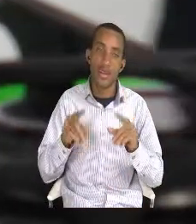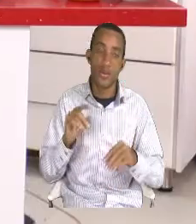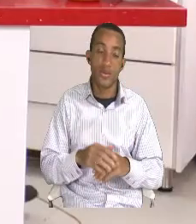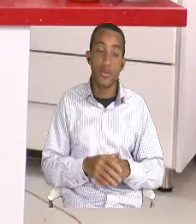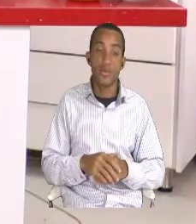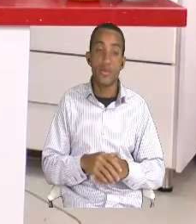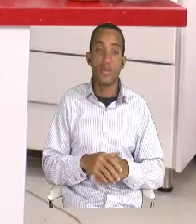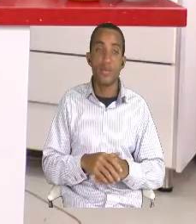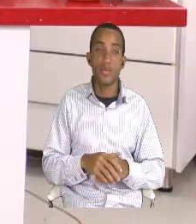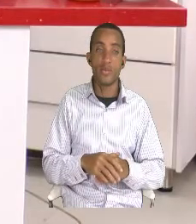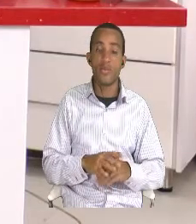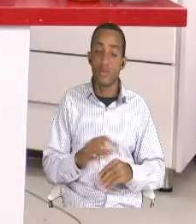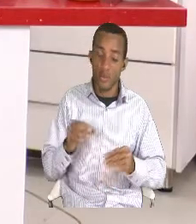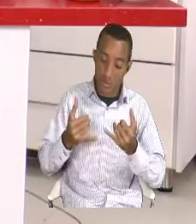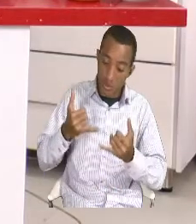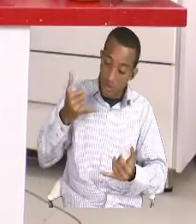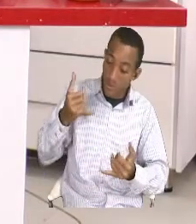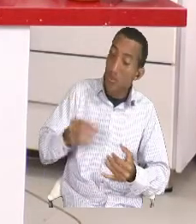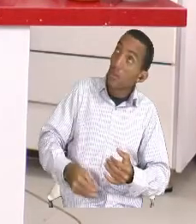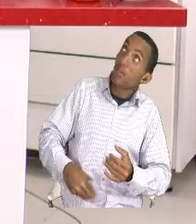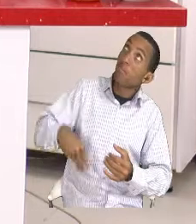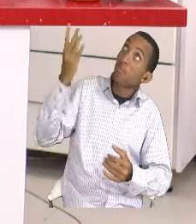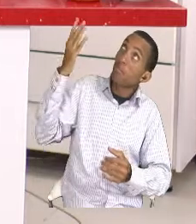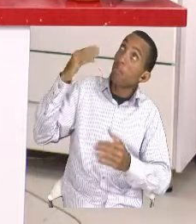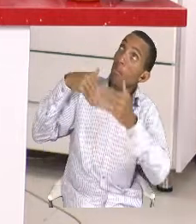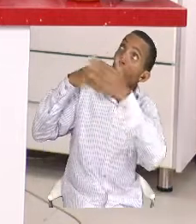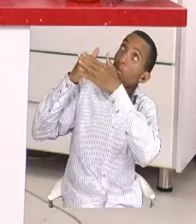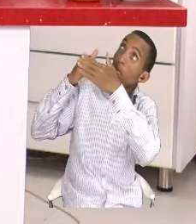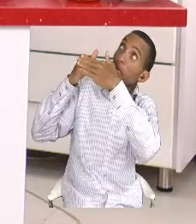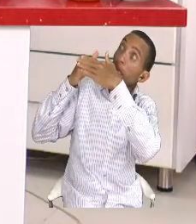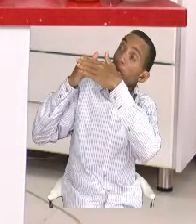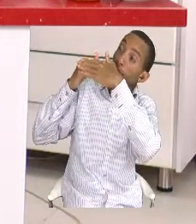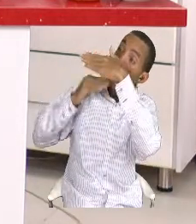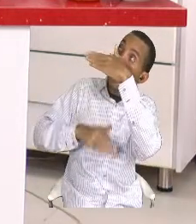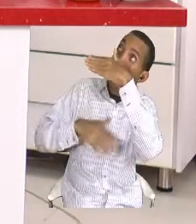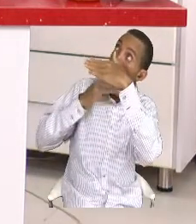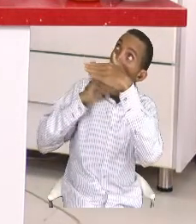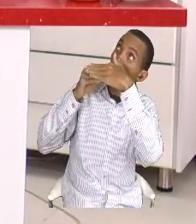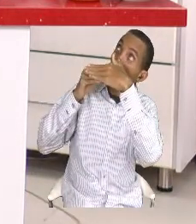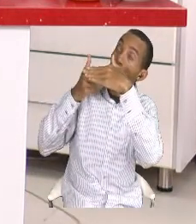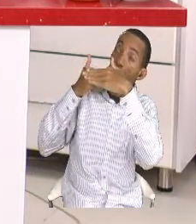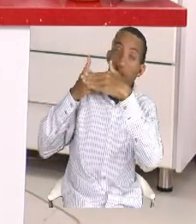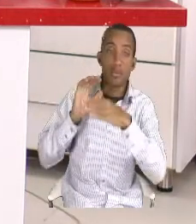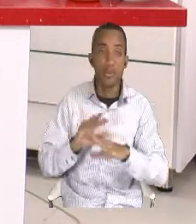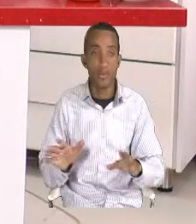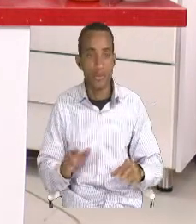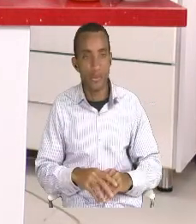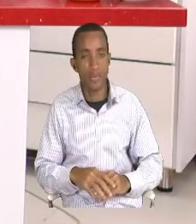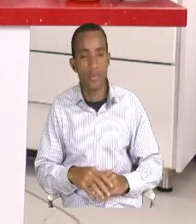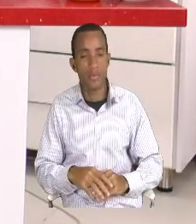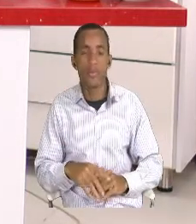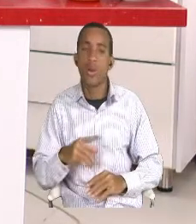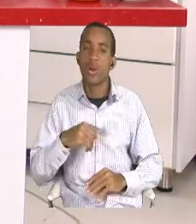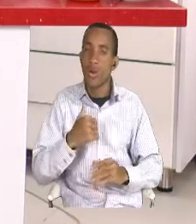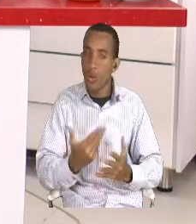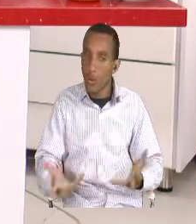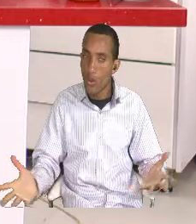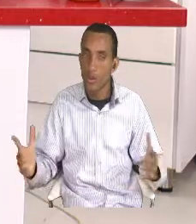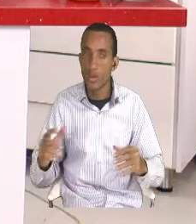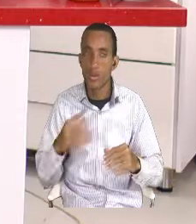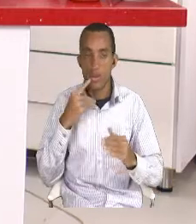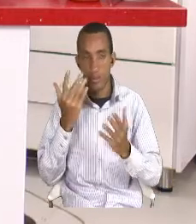hay personas que hacen eso. Permiso, retiro por acá. Ya saben ustedes, queridos televidentes, que los invitamos para que estas y otras recetas